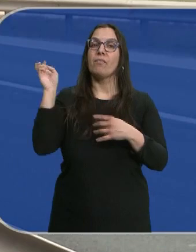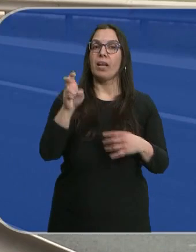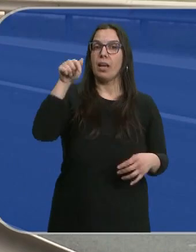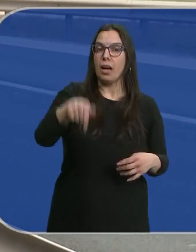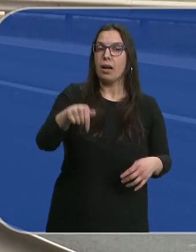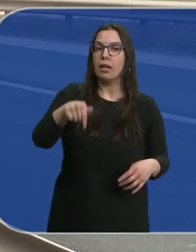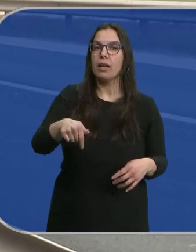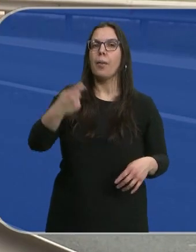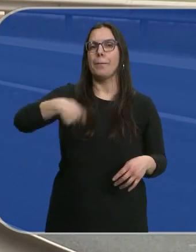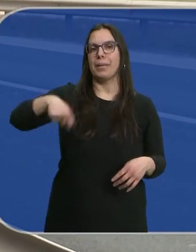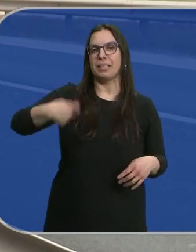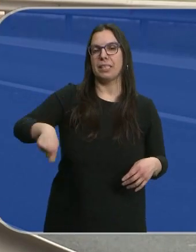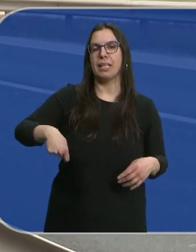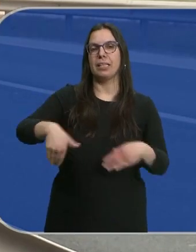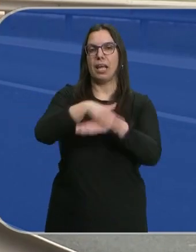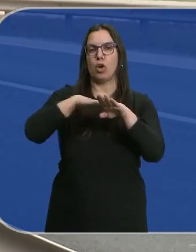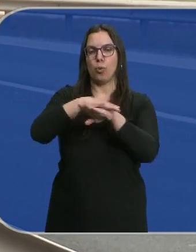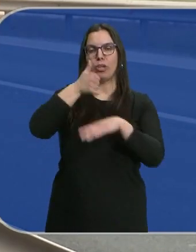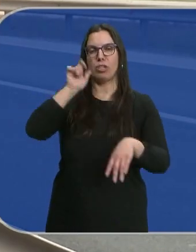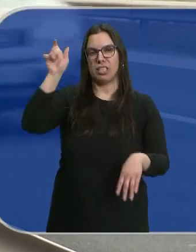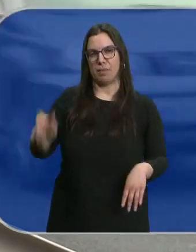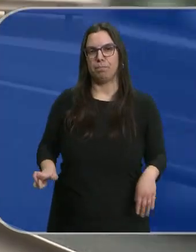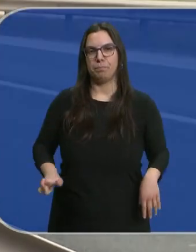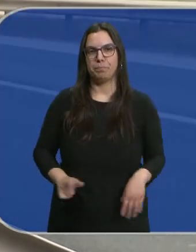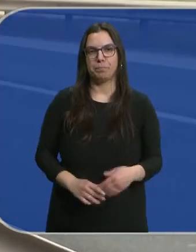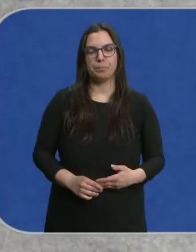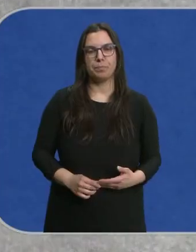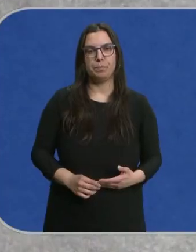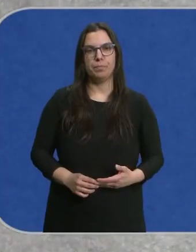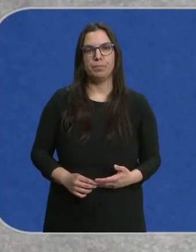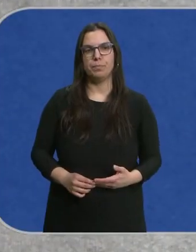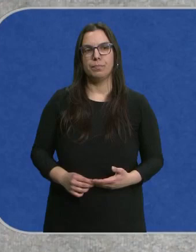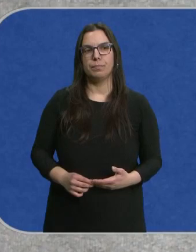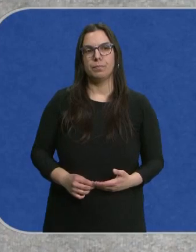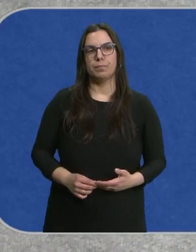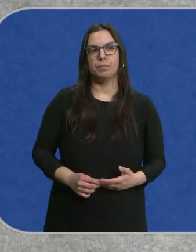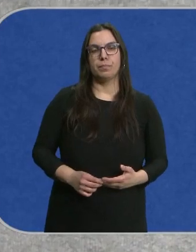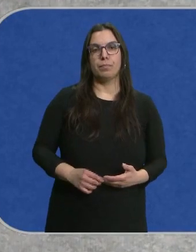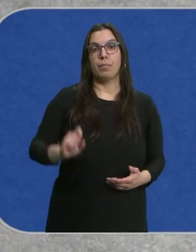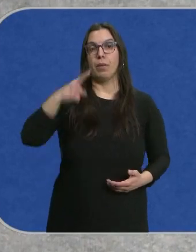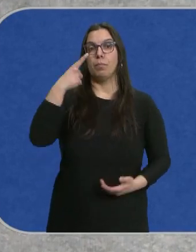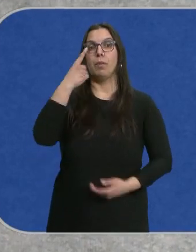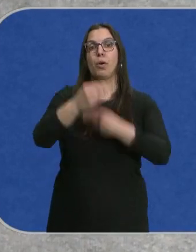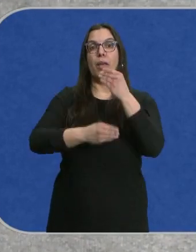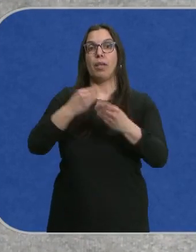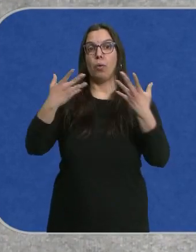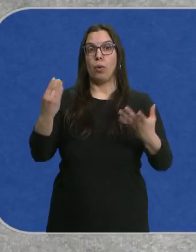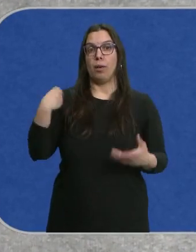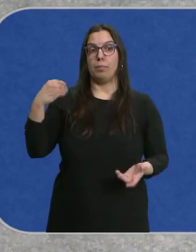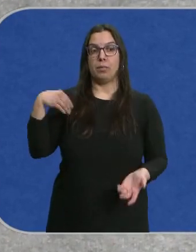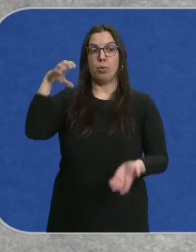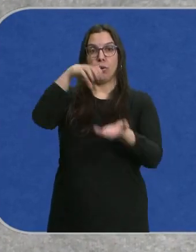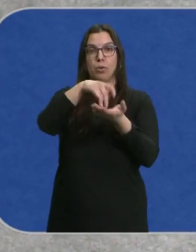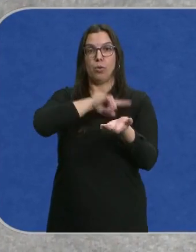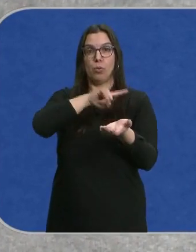base militar el presidente del gobierno, Pedro Sánchez. Lo primero que voy a hacer va a ser irme al cuartel que hay aquí en